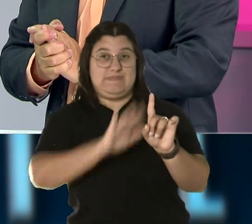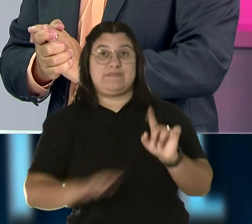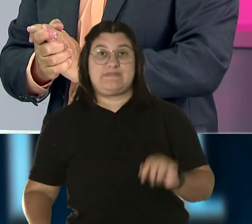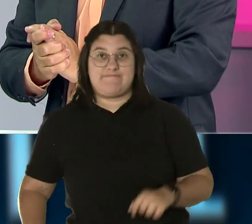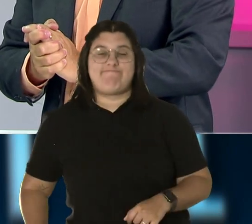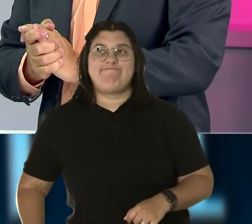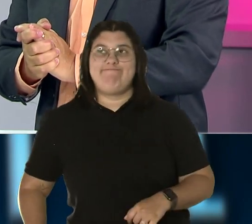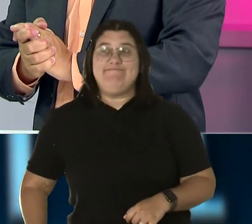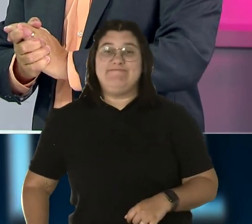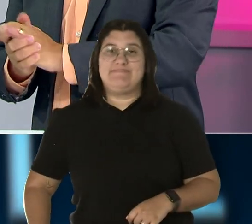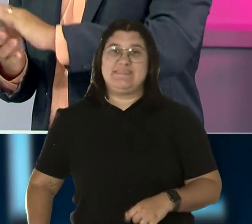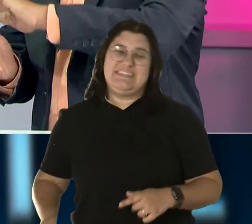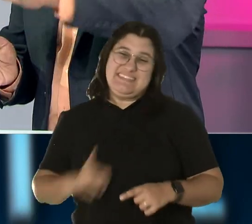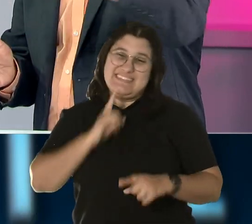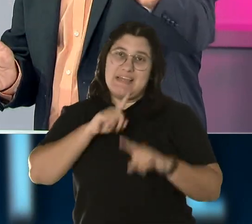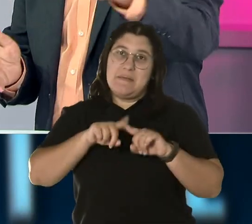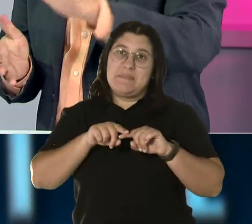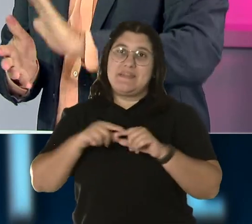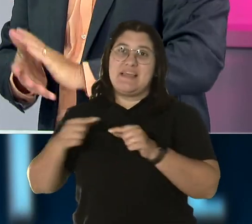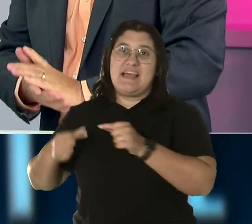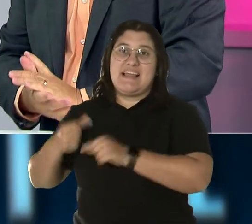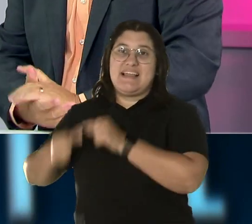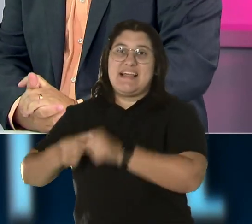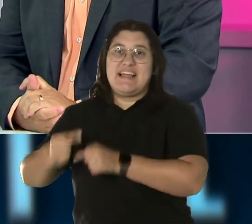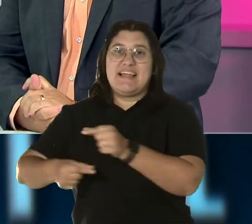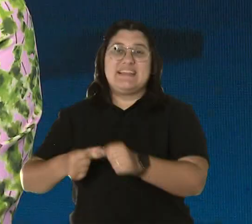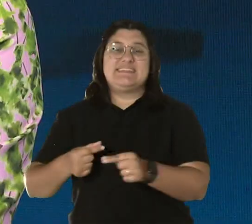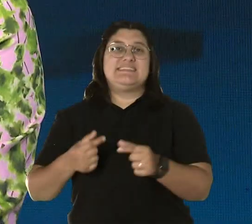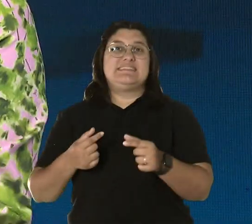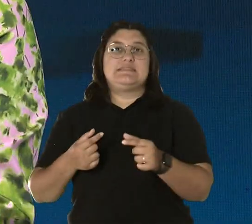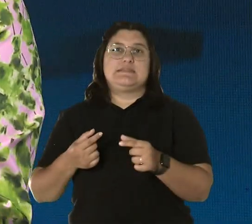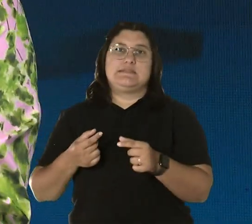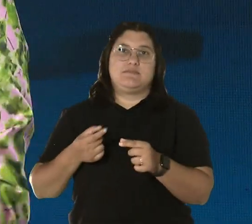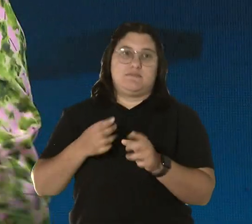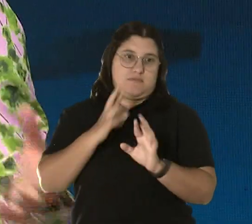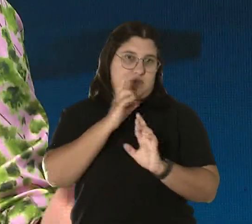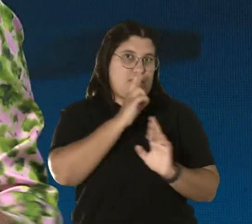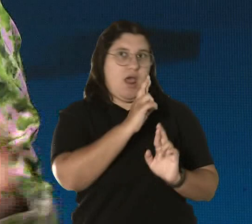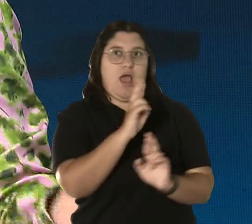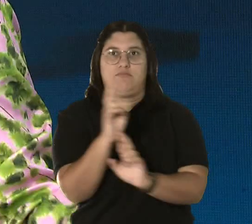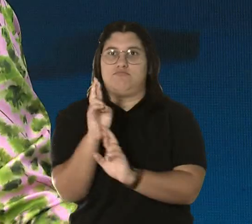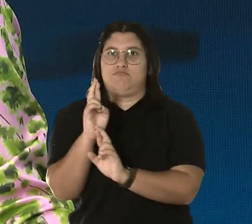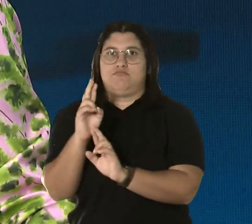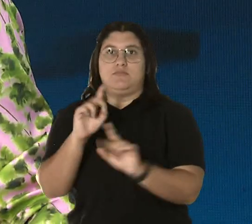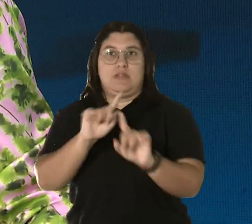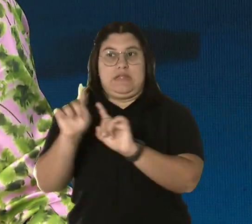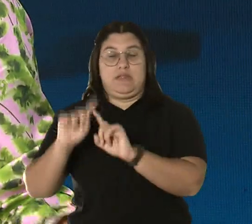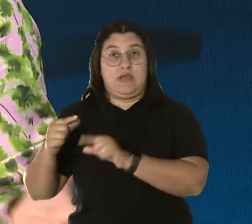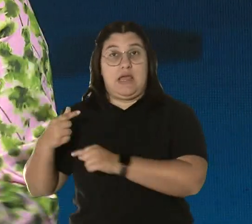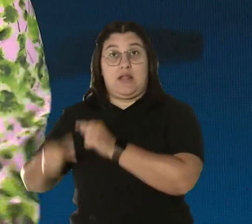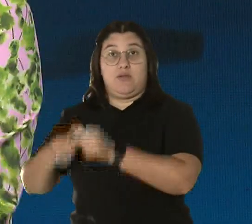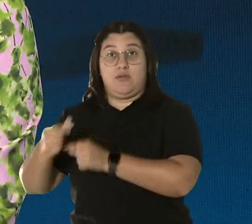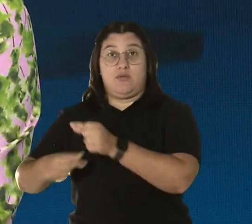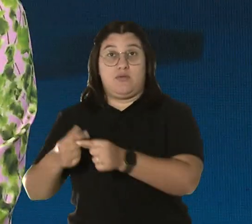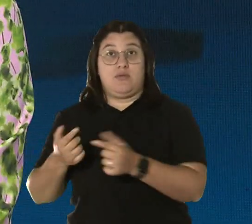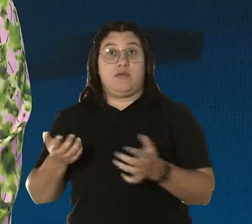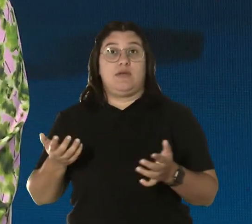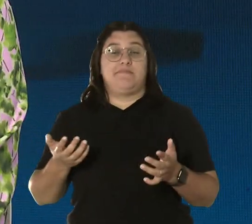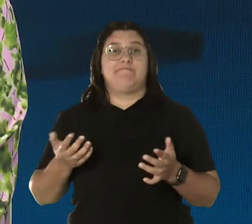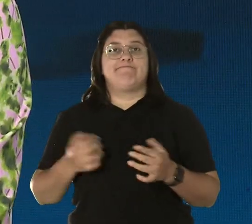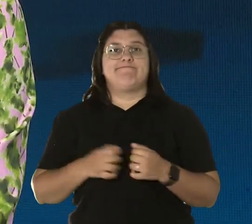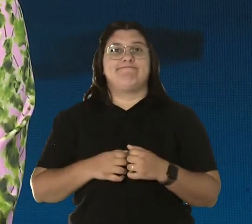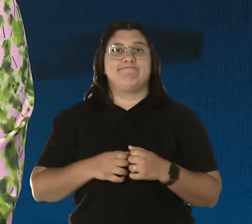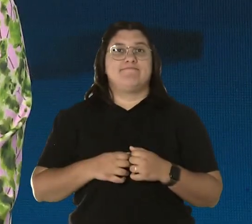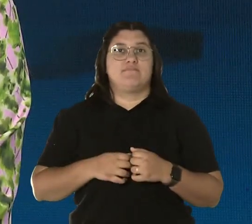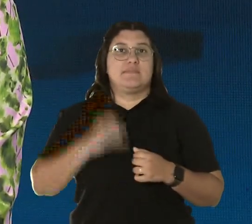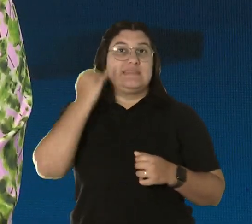Todo depende de la generación, ¿verdad? Porque hay diferentes generaciones y respetando las distintas generaciones redondean de verdad lo mismo. Pero bueno,